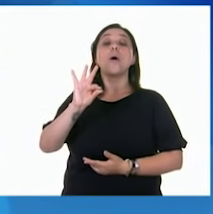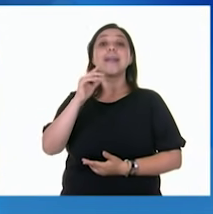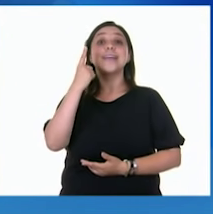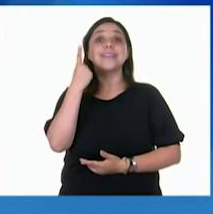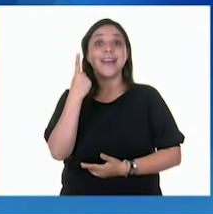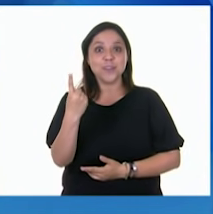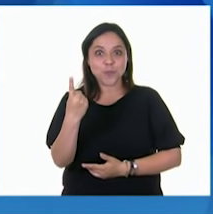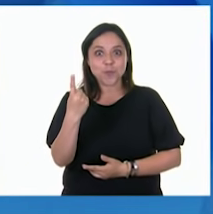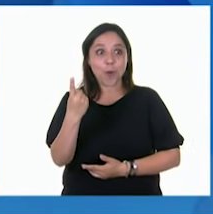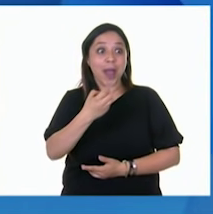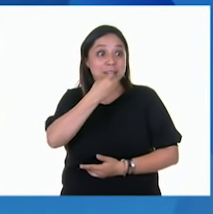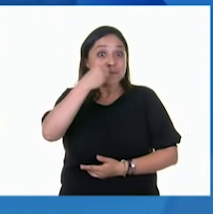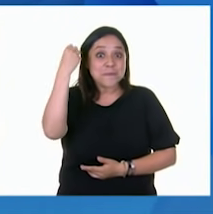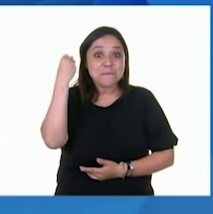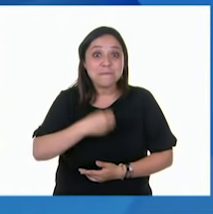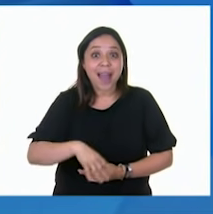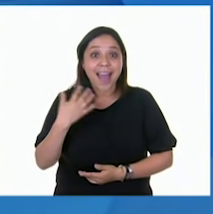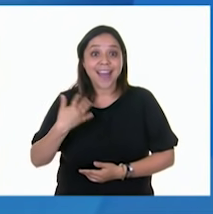¡Qué padre!